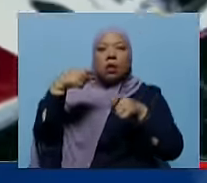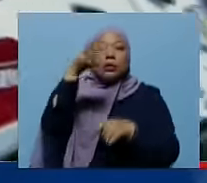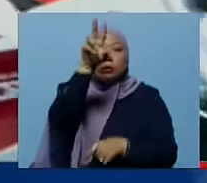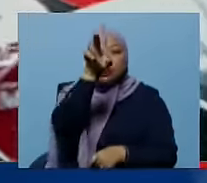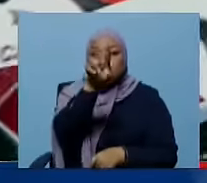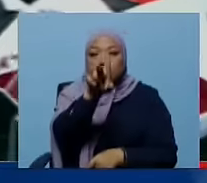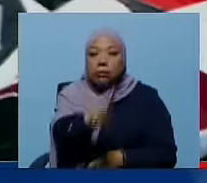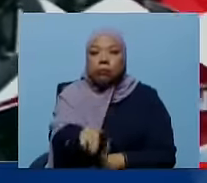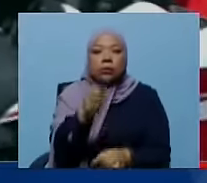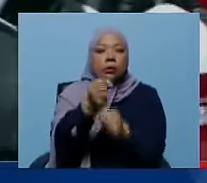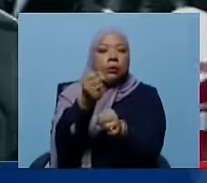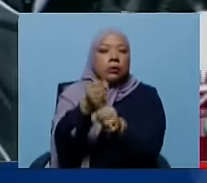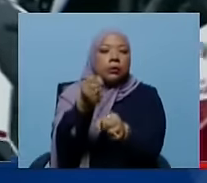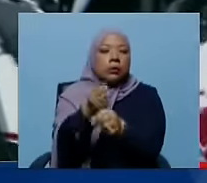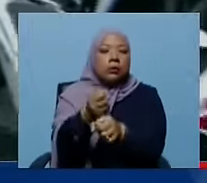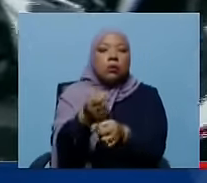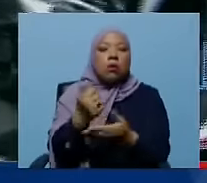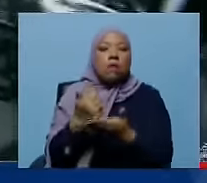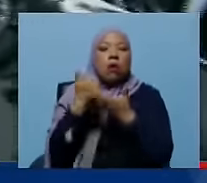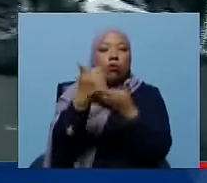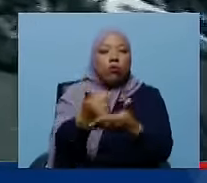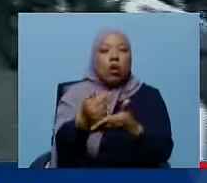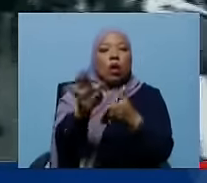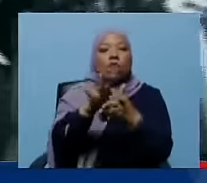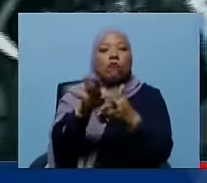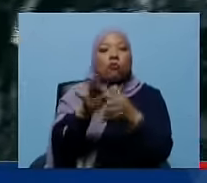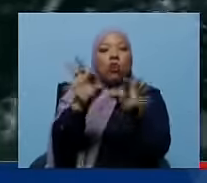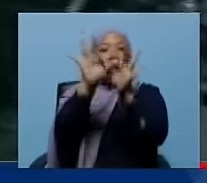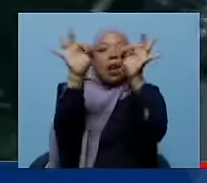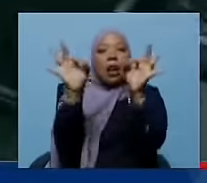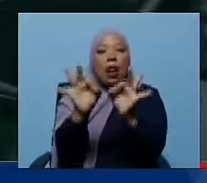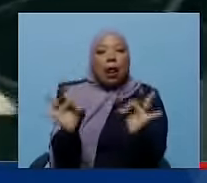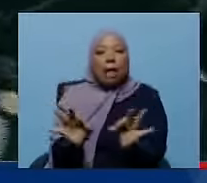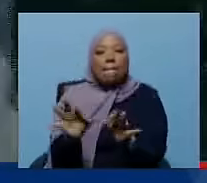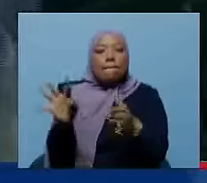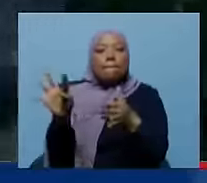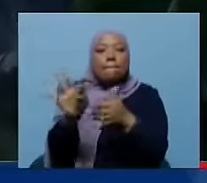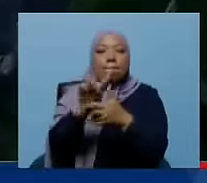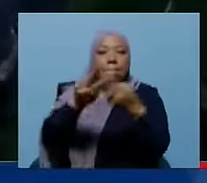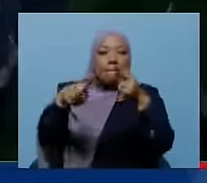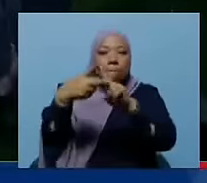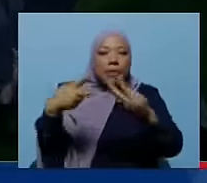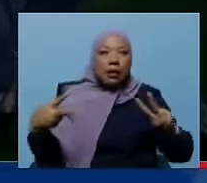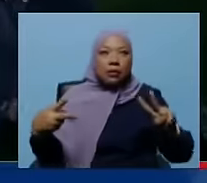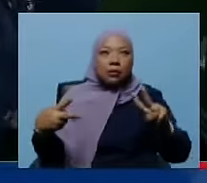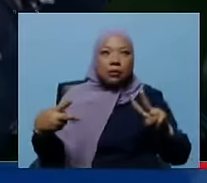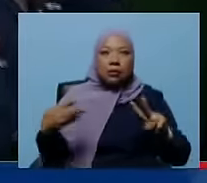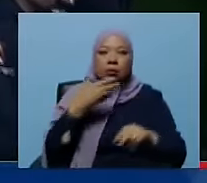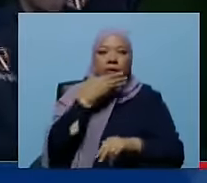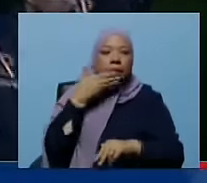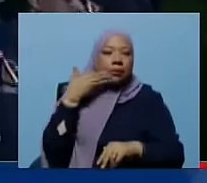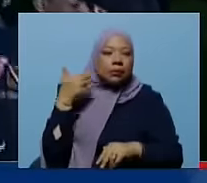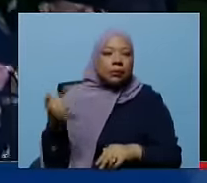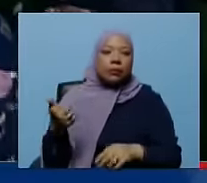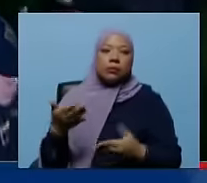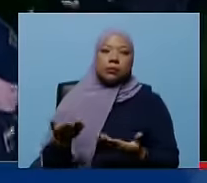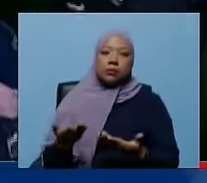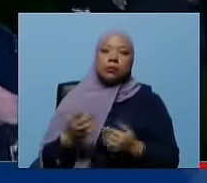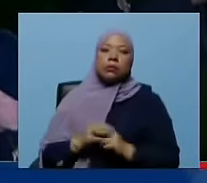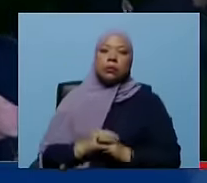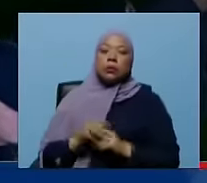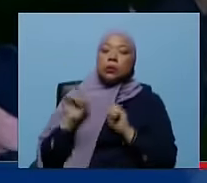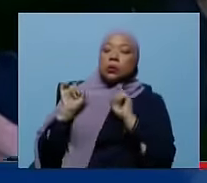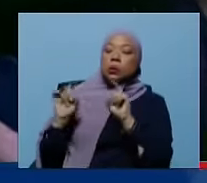calle trabajando en función de la paz y la tranquilidad de este país. Está también el rector de la UNES, porque este es uno de los vértices fundamentales en la